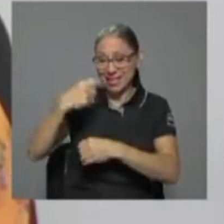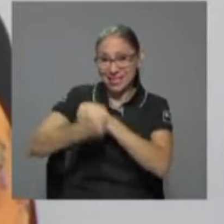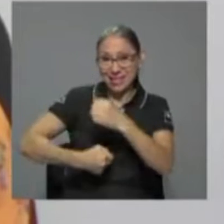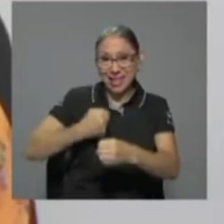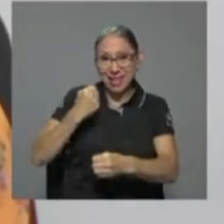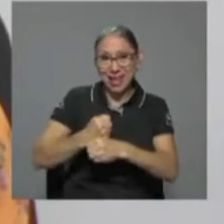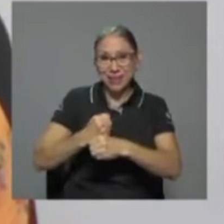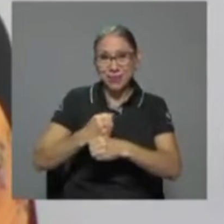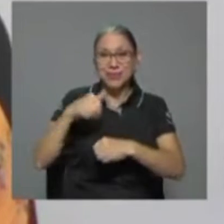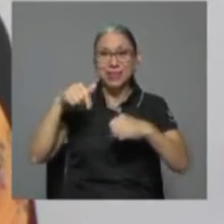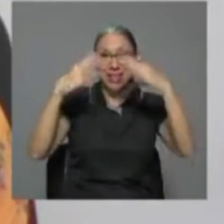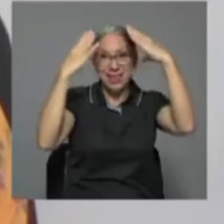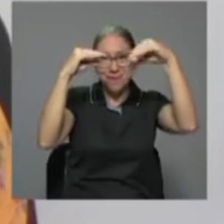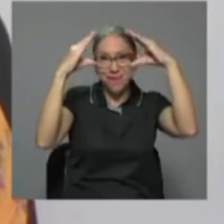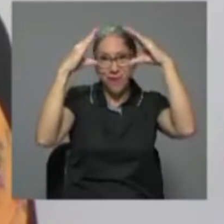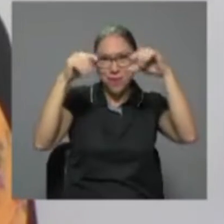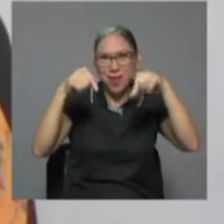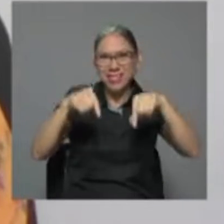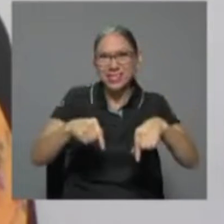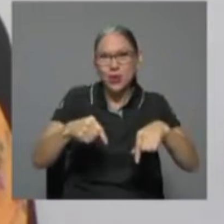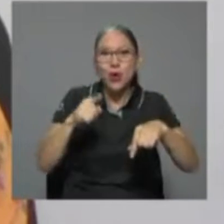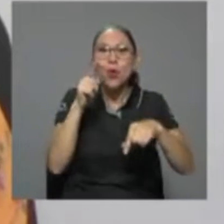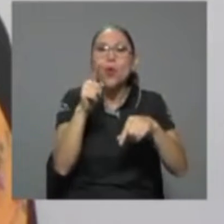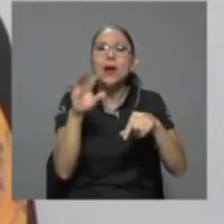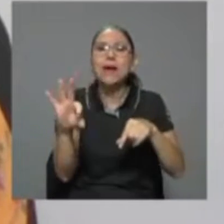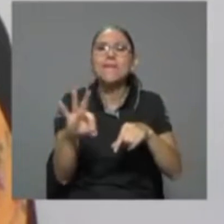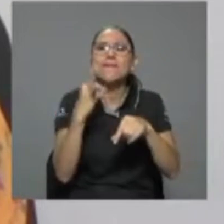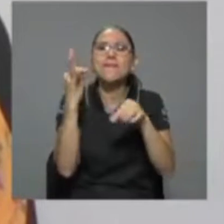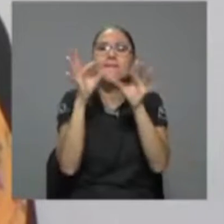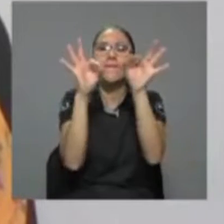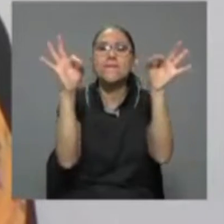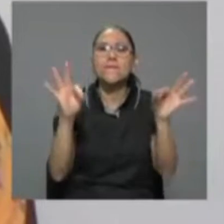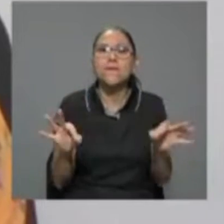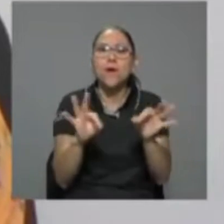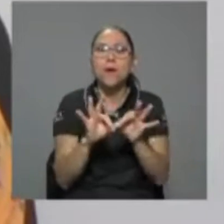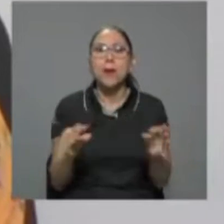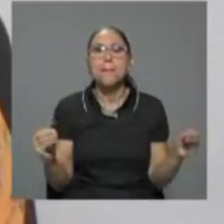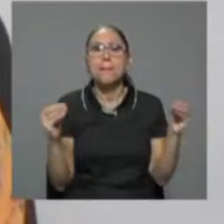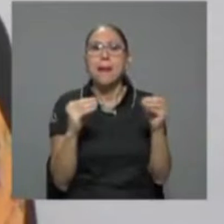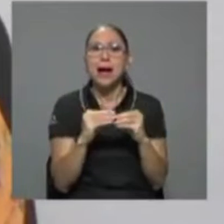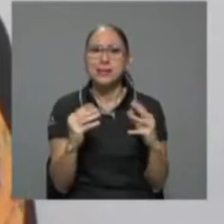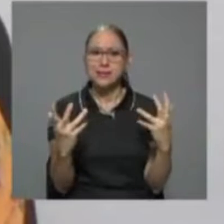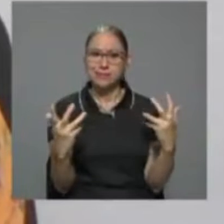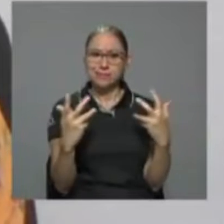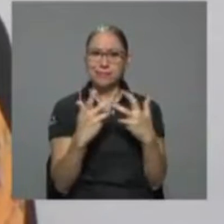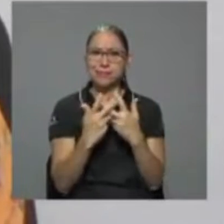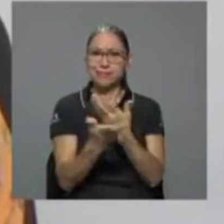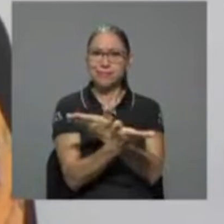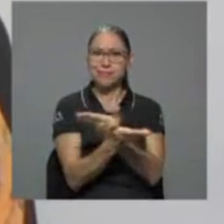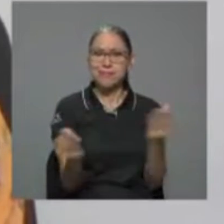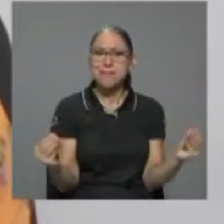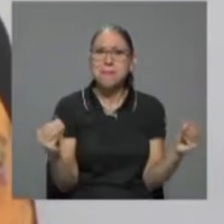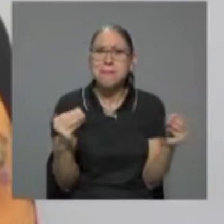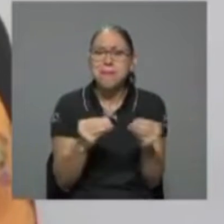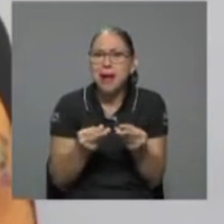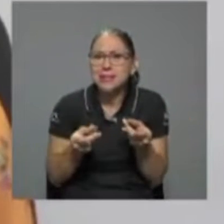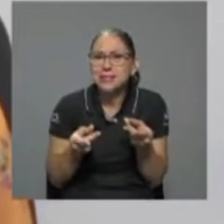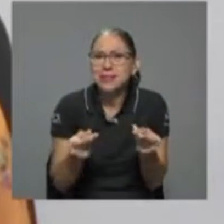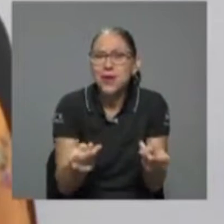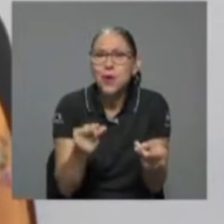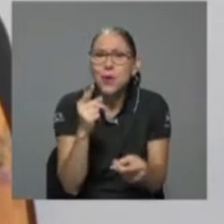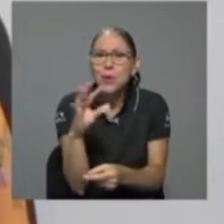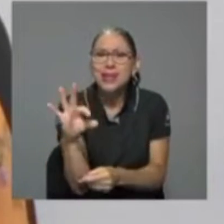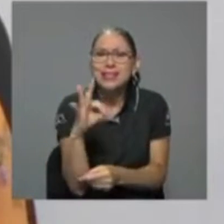estamos presentando lo estamos haciendo en un formato muchísimo más amigable, ¿verdad? Mucho más sucinto, un estilo